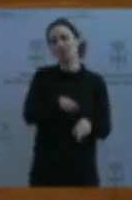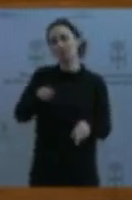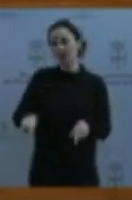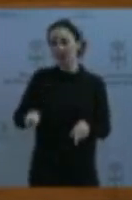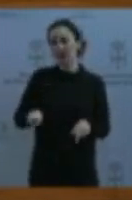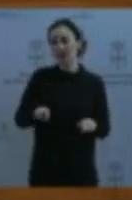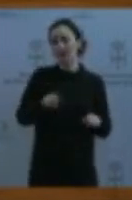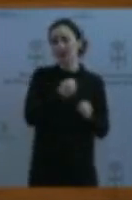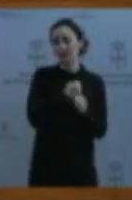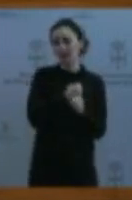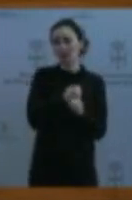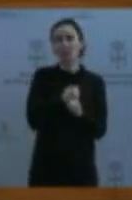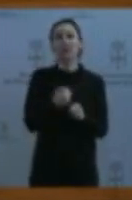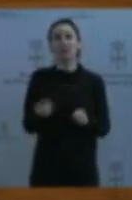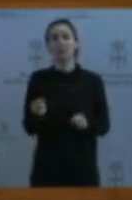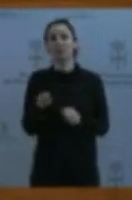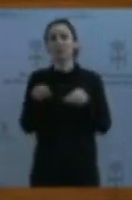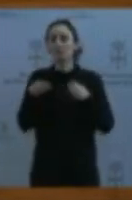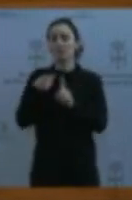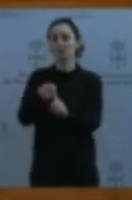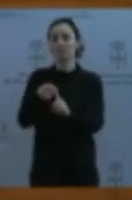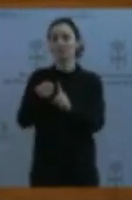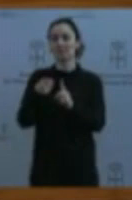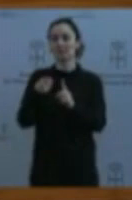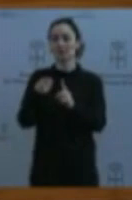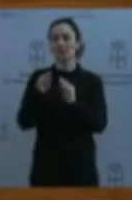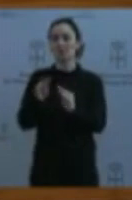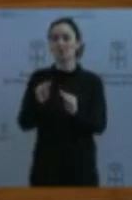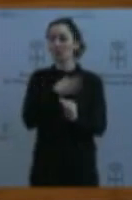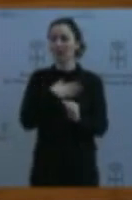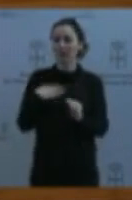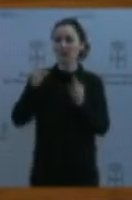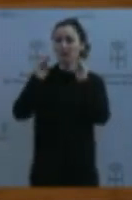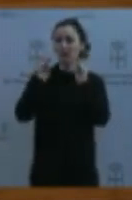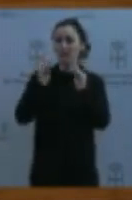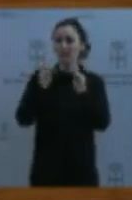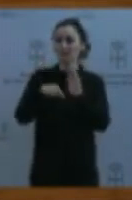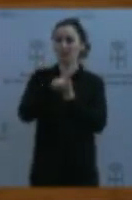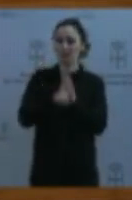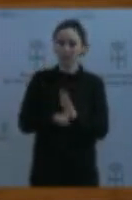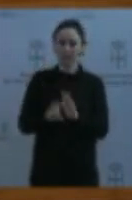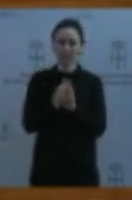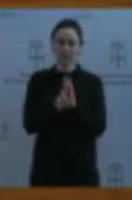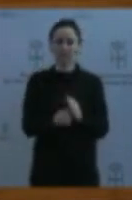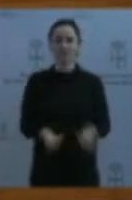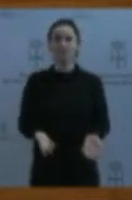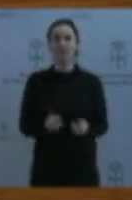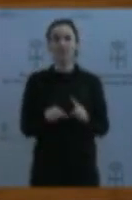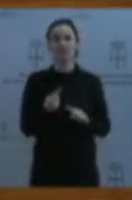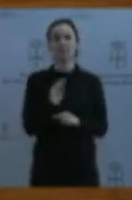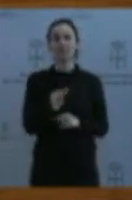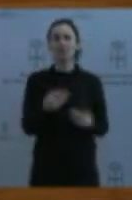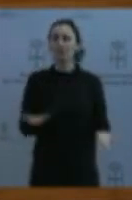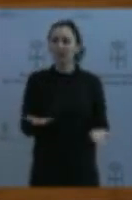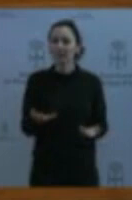reorientar su propia trayectoria laboral. Porque la pregunta siguiente es, si no sirve para nada la formación en tiempos